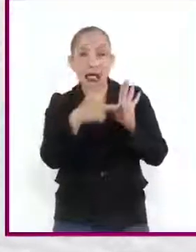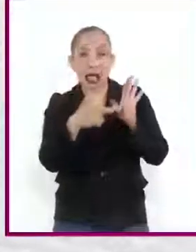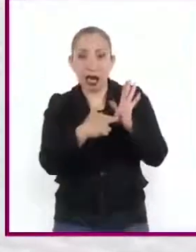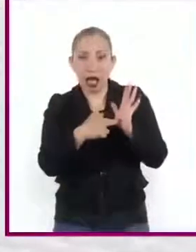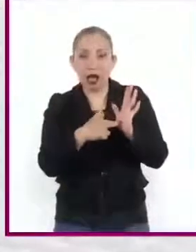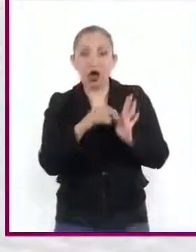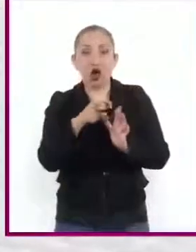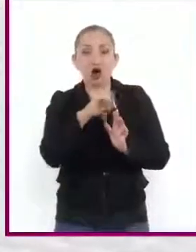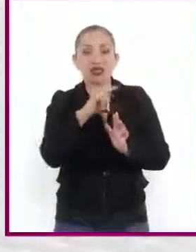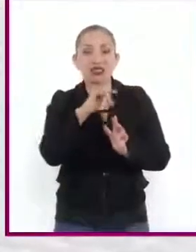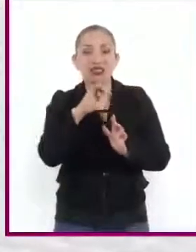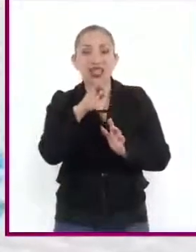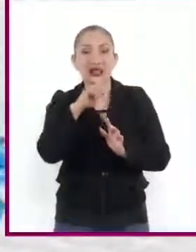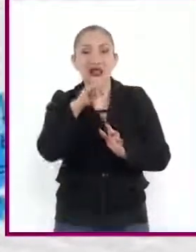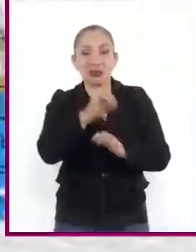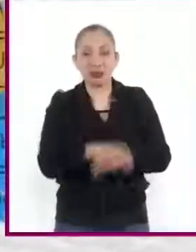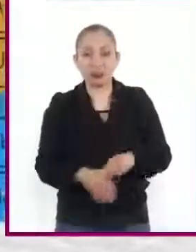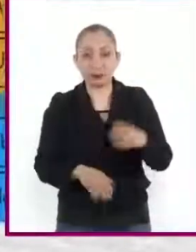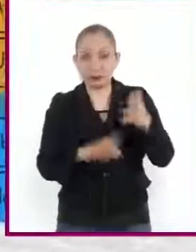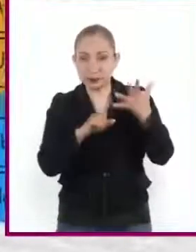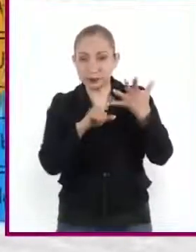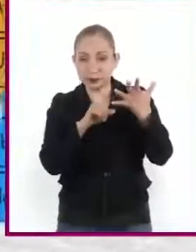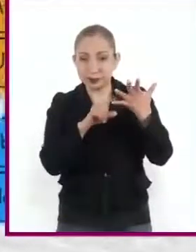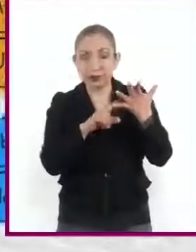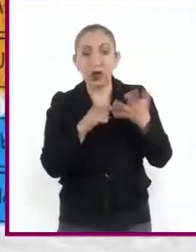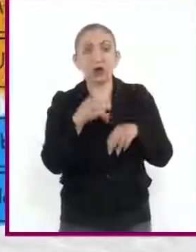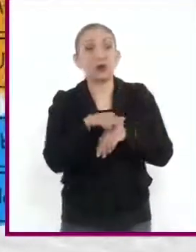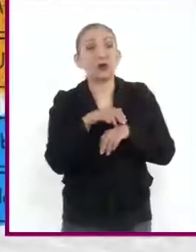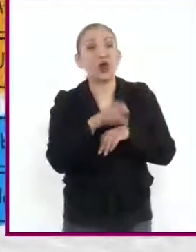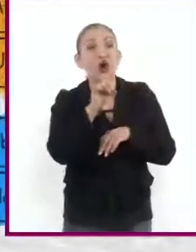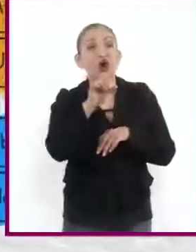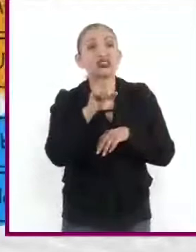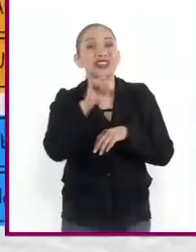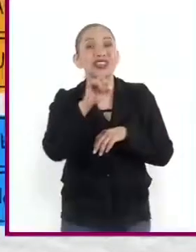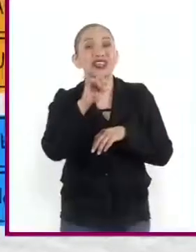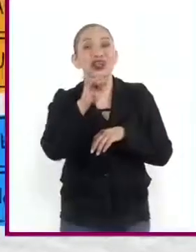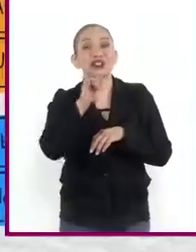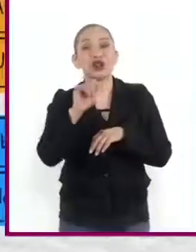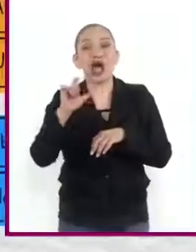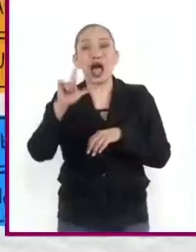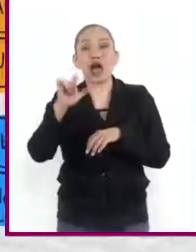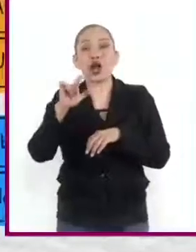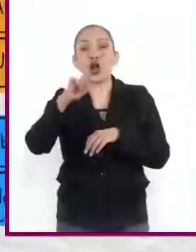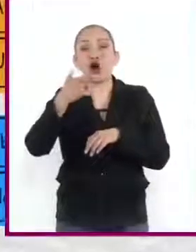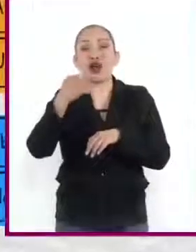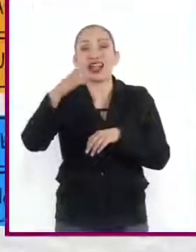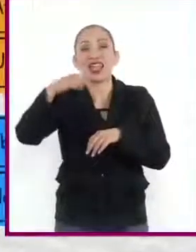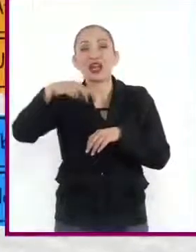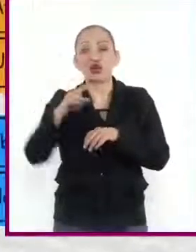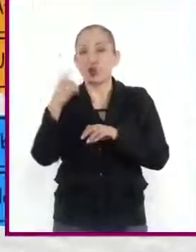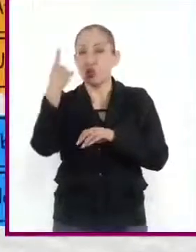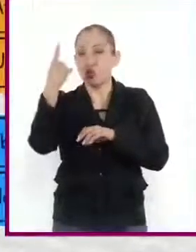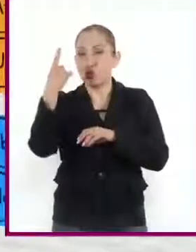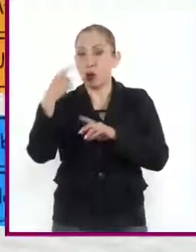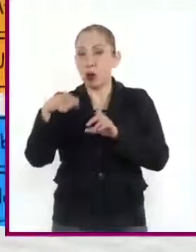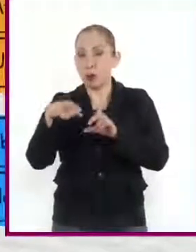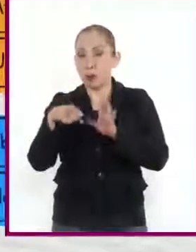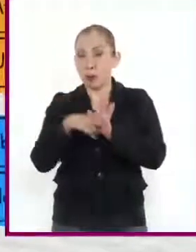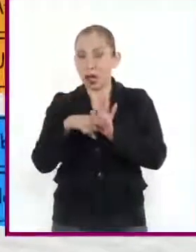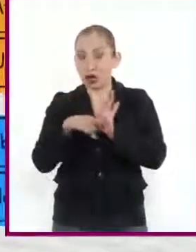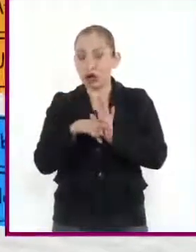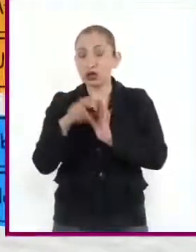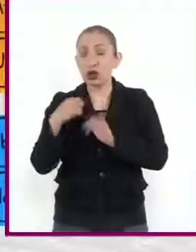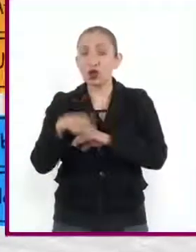del octeto. 5. El número de oxidación de los halógenos es 1 menos, ya que su número